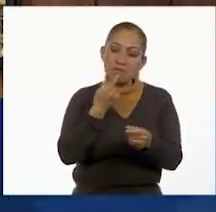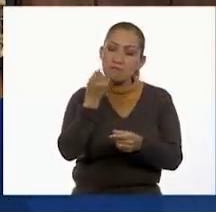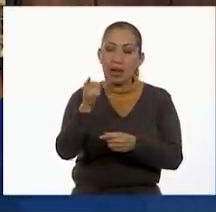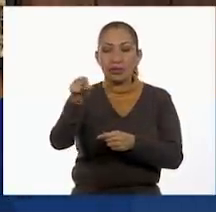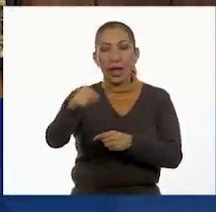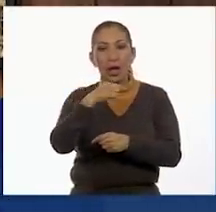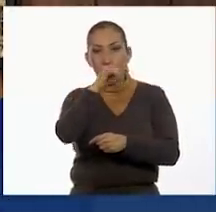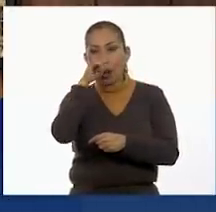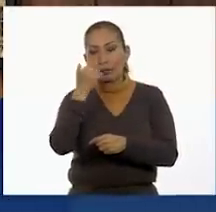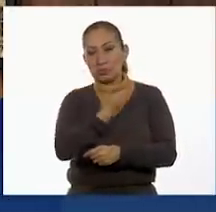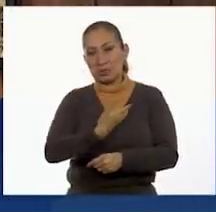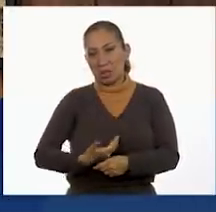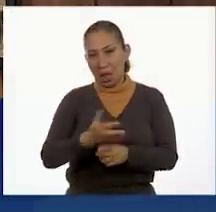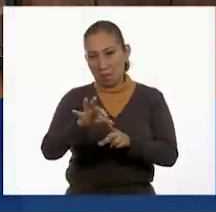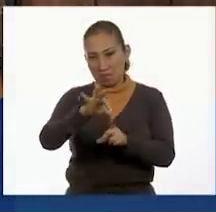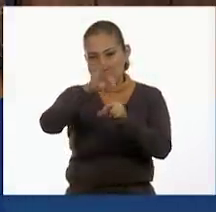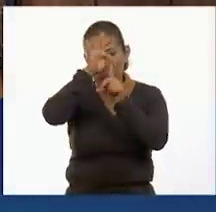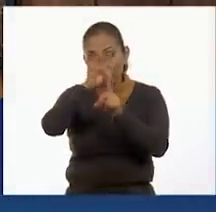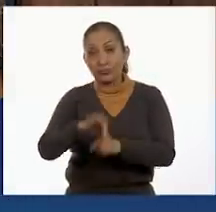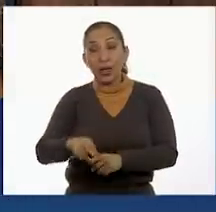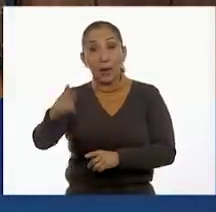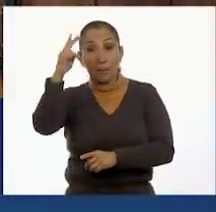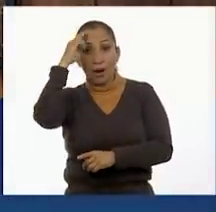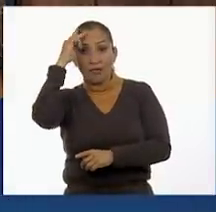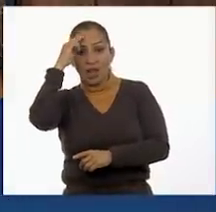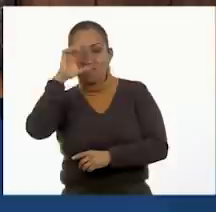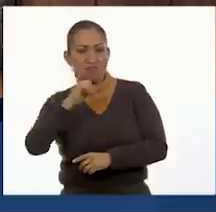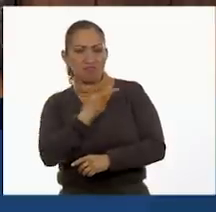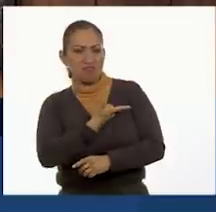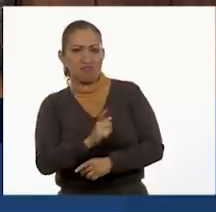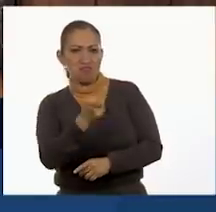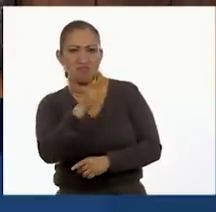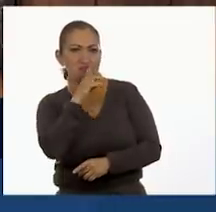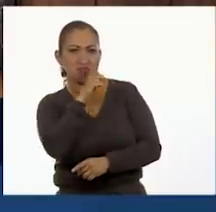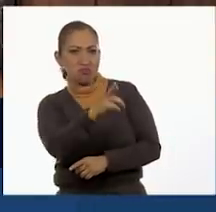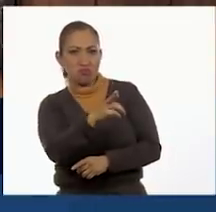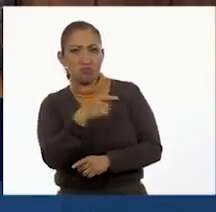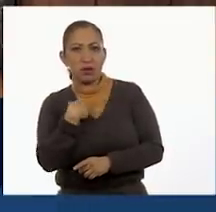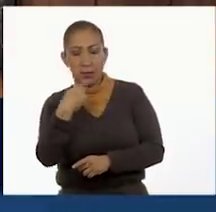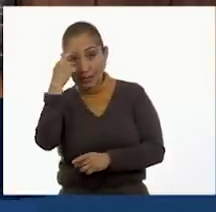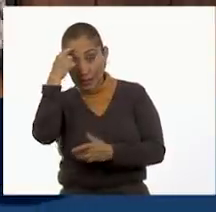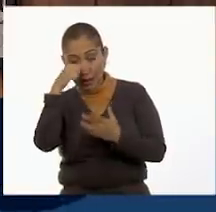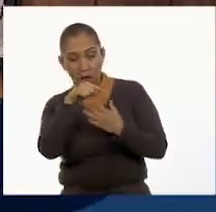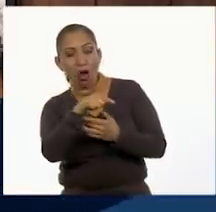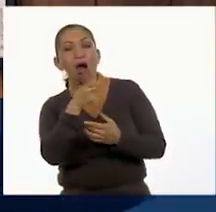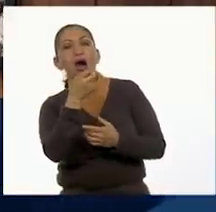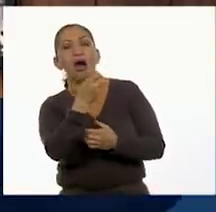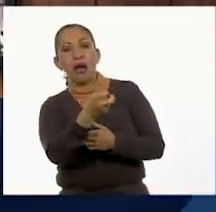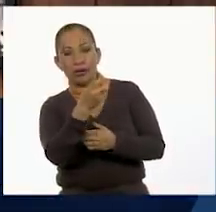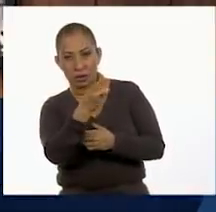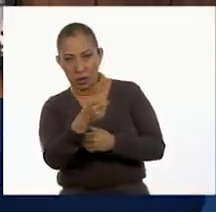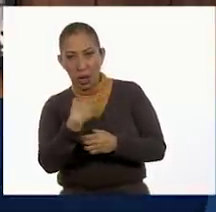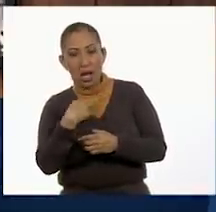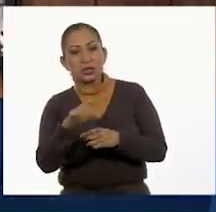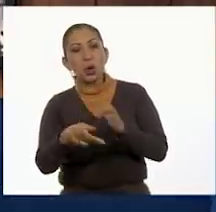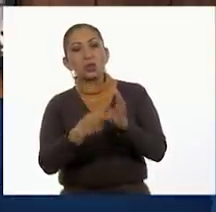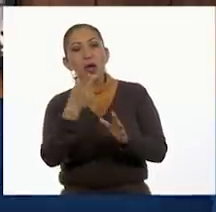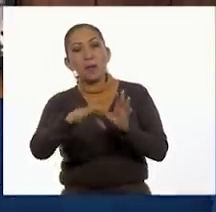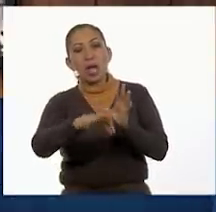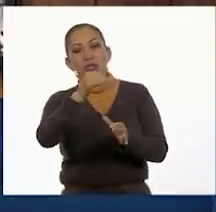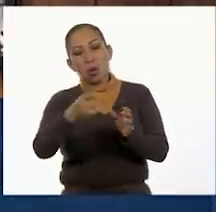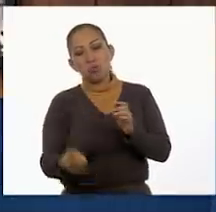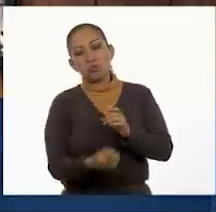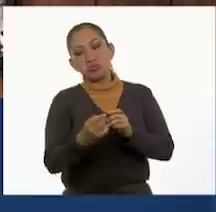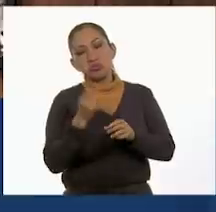como presidente. Porfirio Díaz no aceptó el resultado y consideró que esto era una reelección